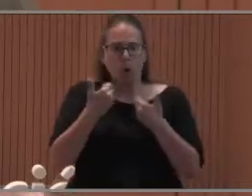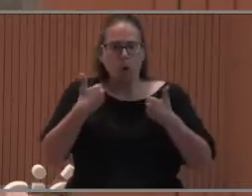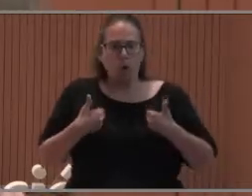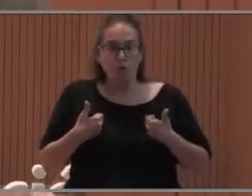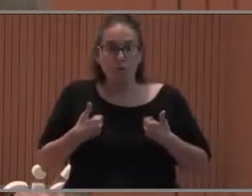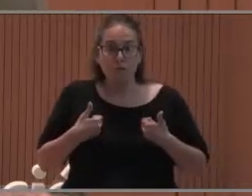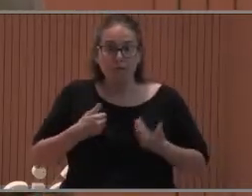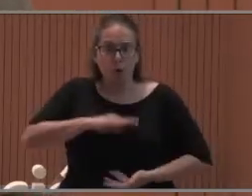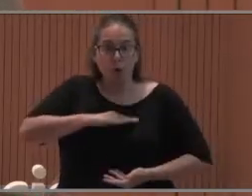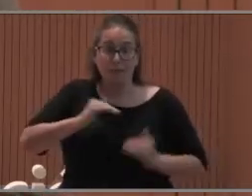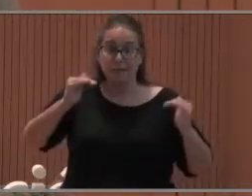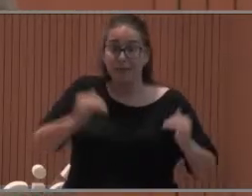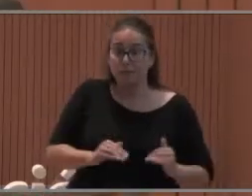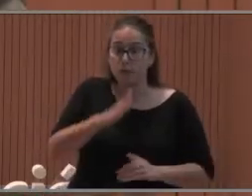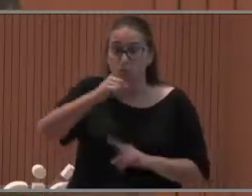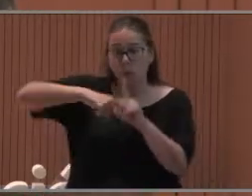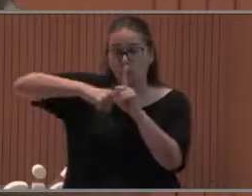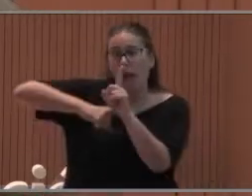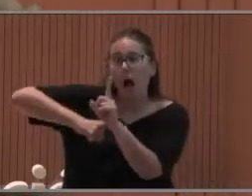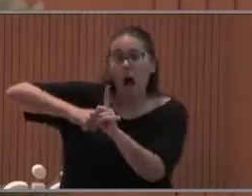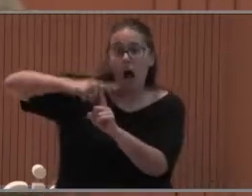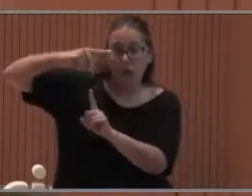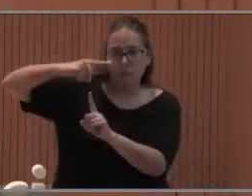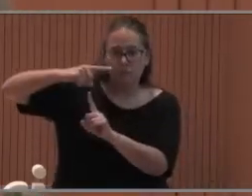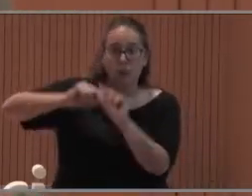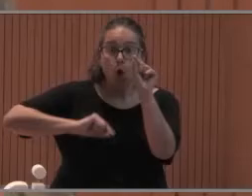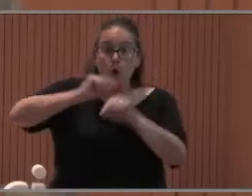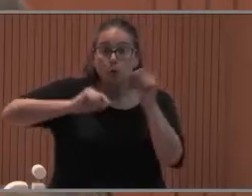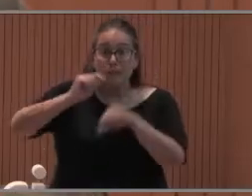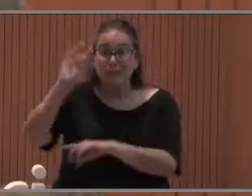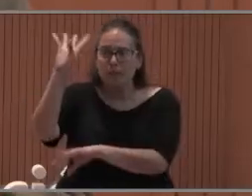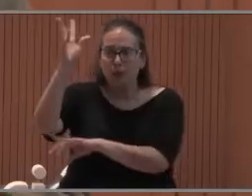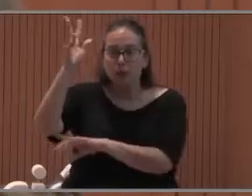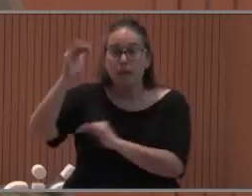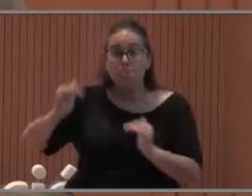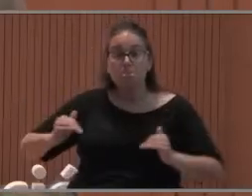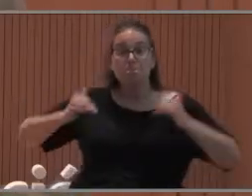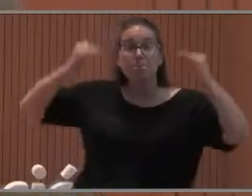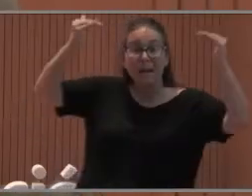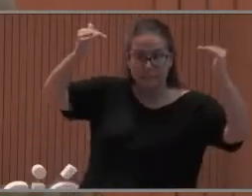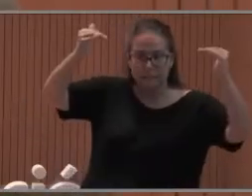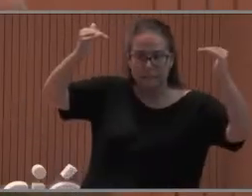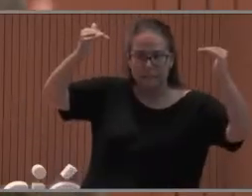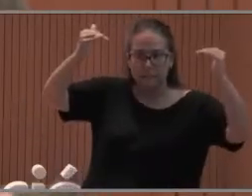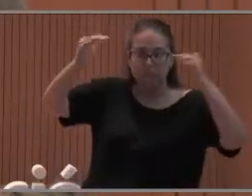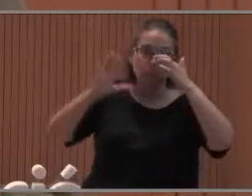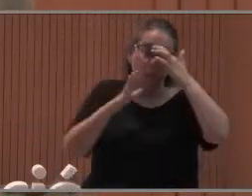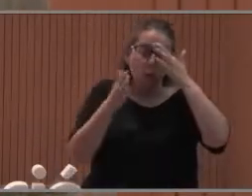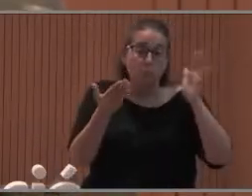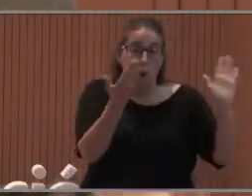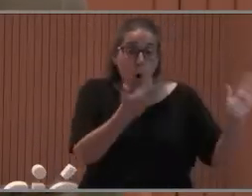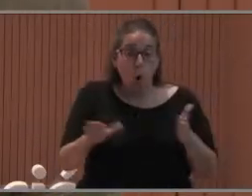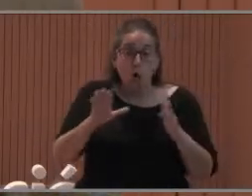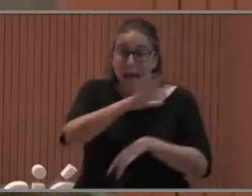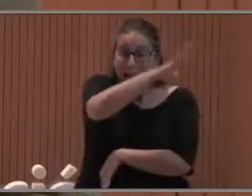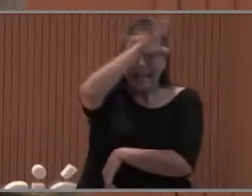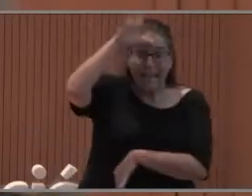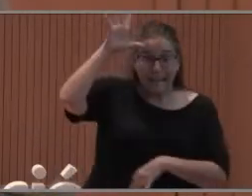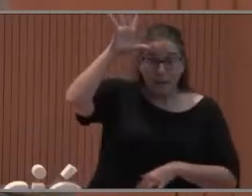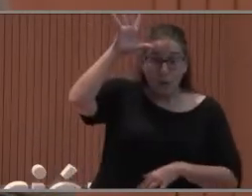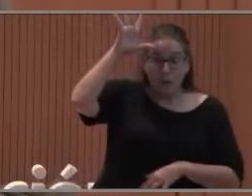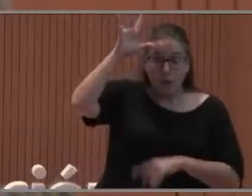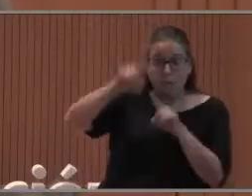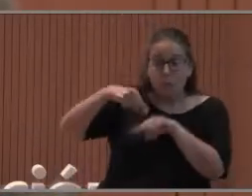en ambientes de altísimas temperaturas, más contaminación atmosférica porque incide, por ejemplo, las olas de calor inciden en